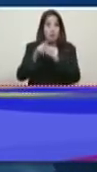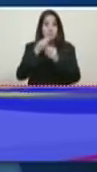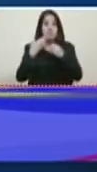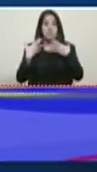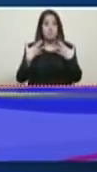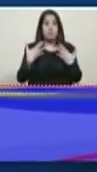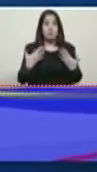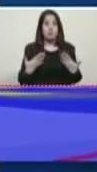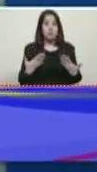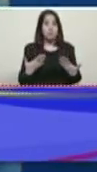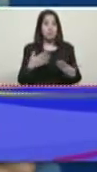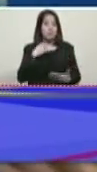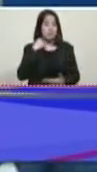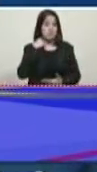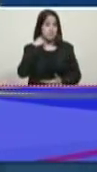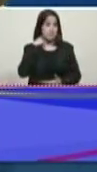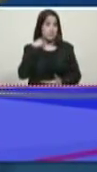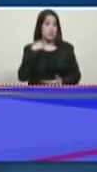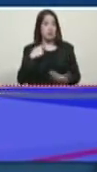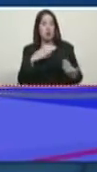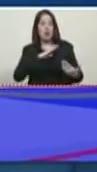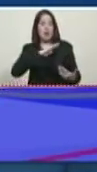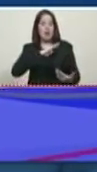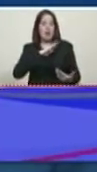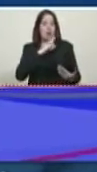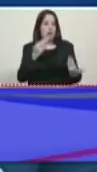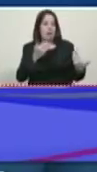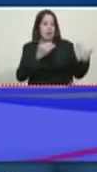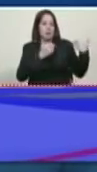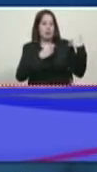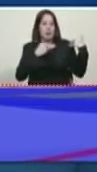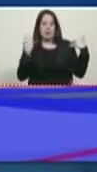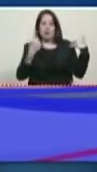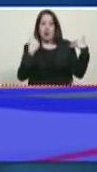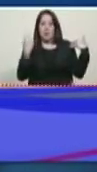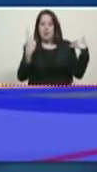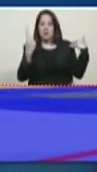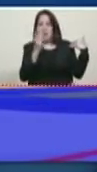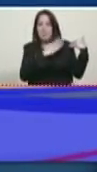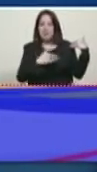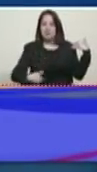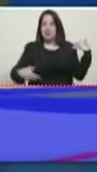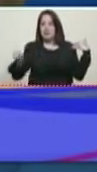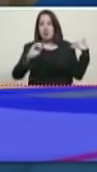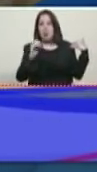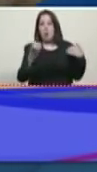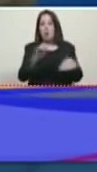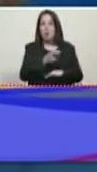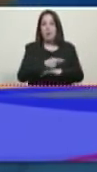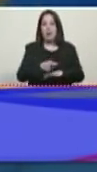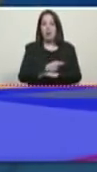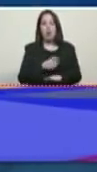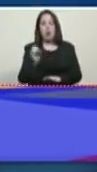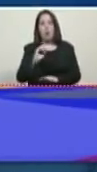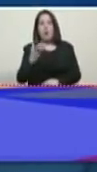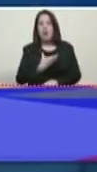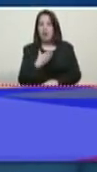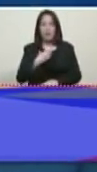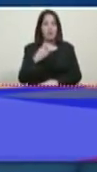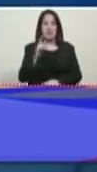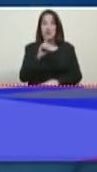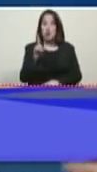al final esto no puede ser una tarea más el presidente de la república ni de un gobernador de un alcalde al final si nosotros no tenemos a